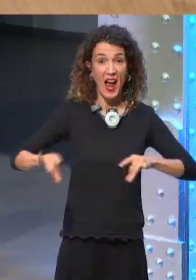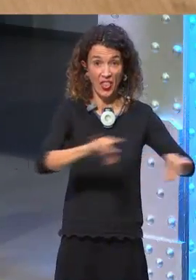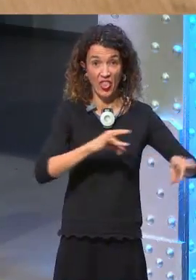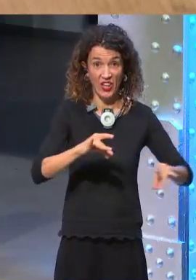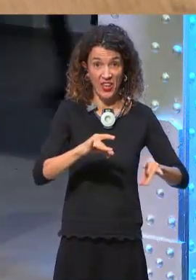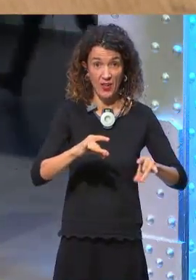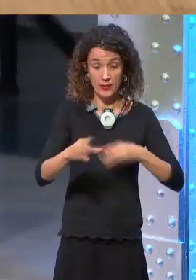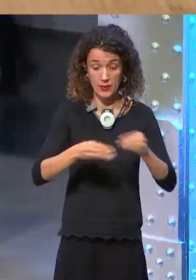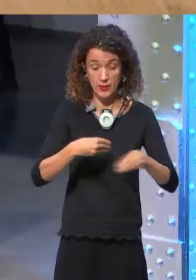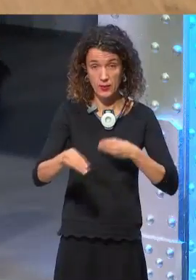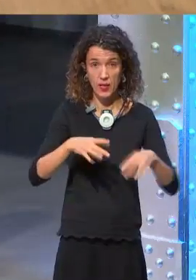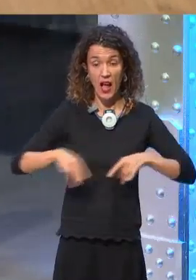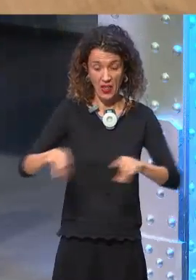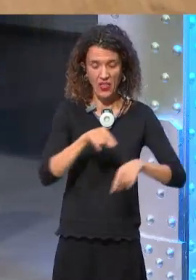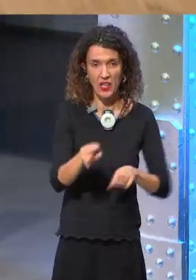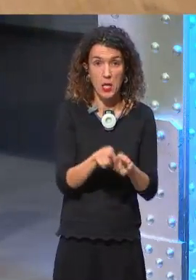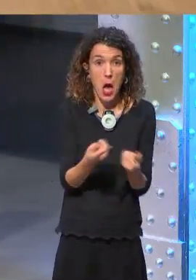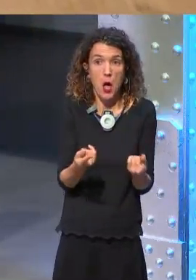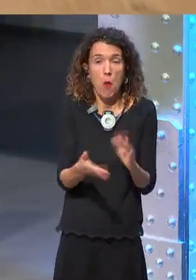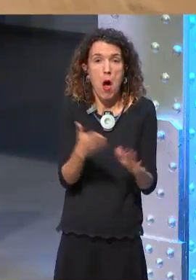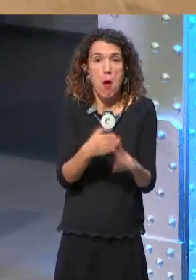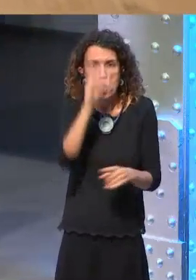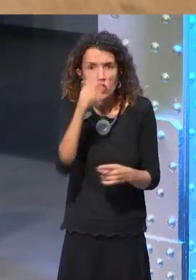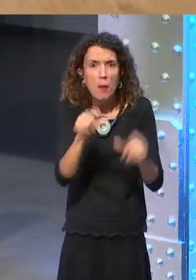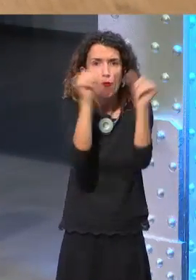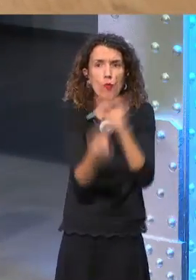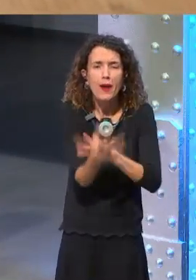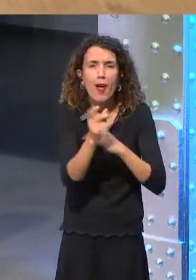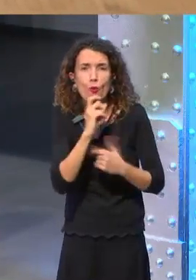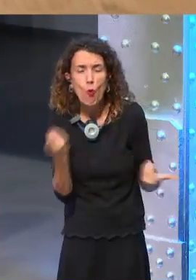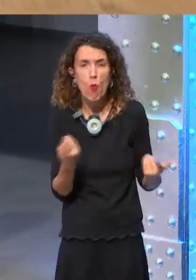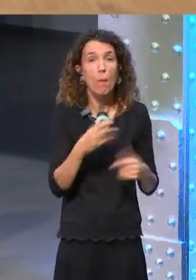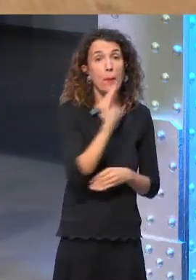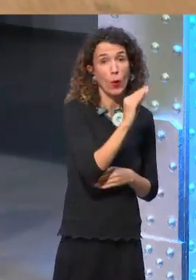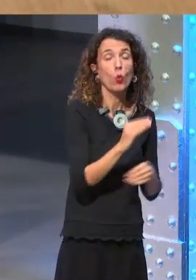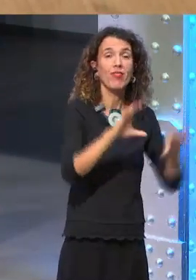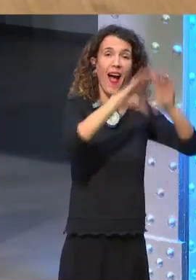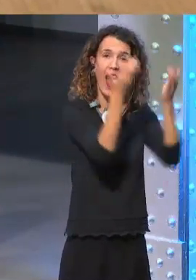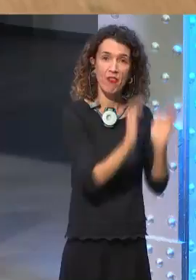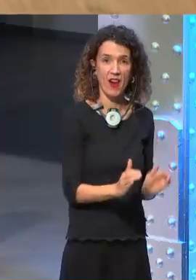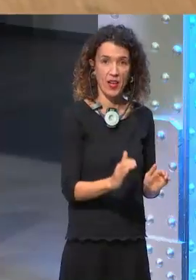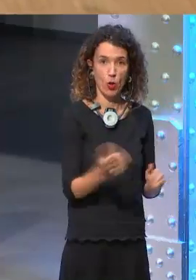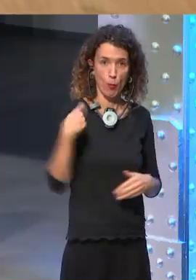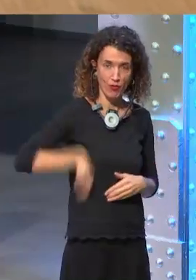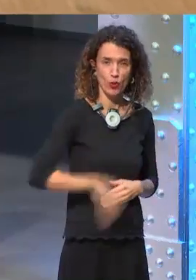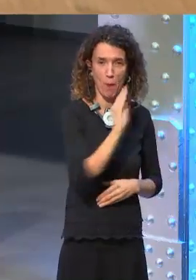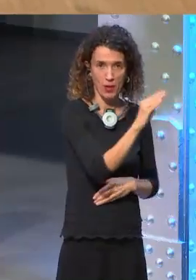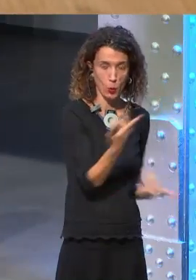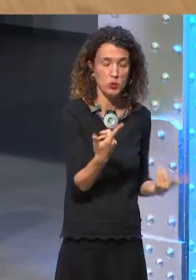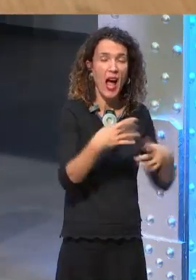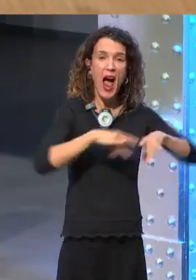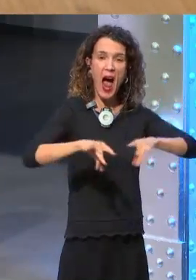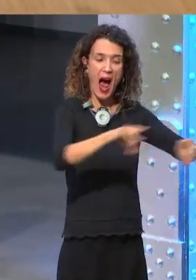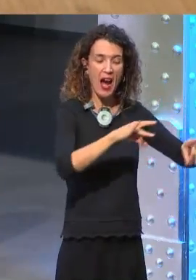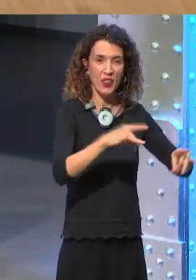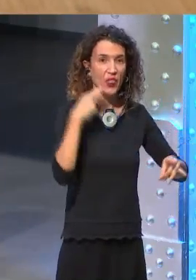definición es muy impredecible. Pregúntale a cualquier alfarero, que te dirá que la